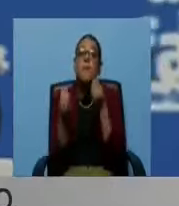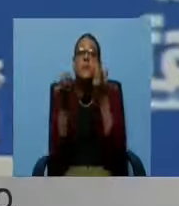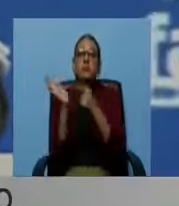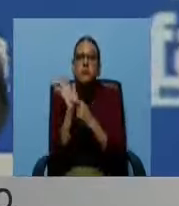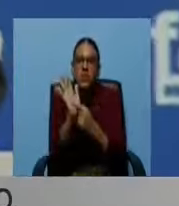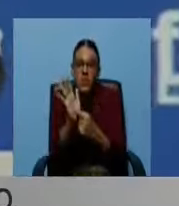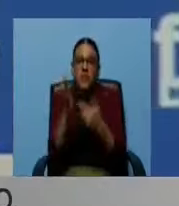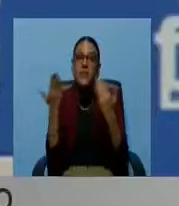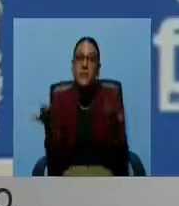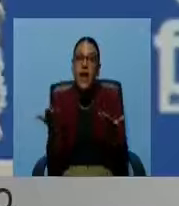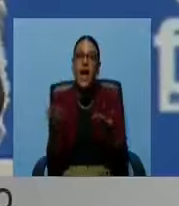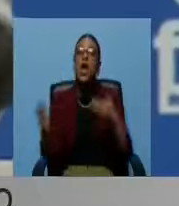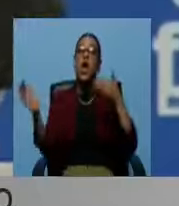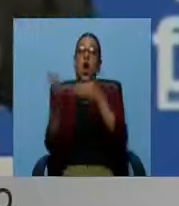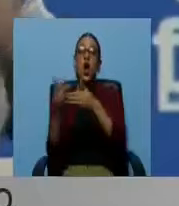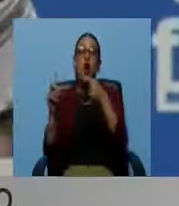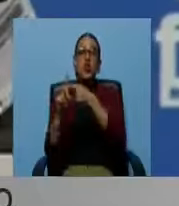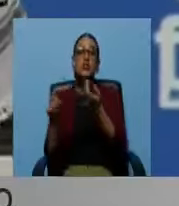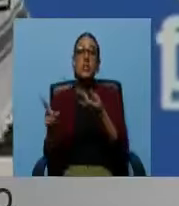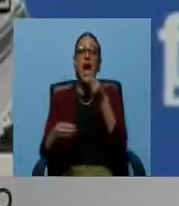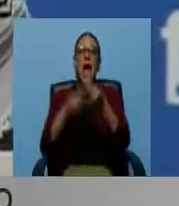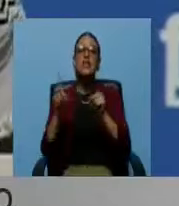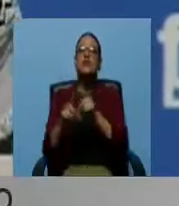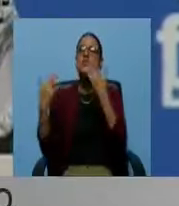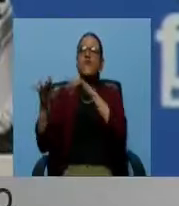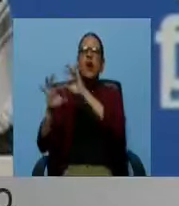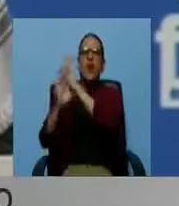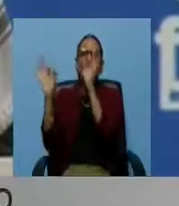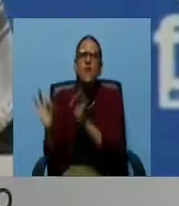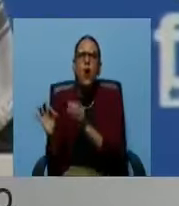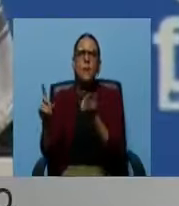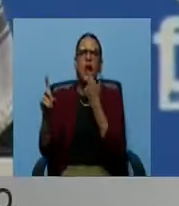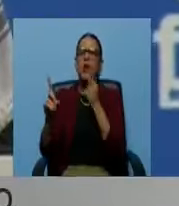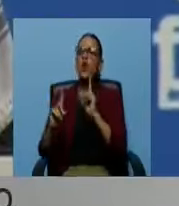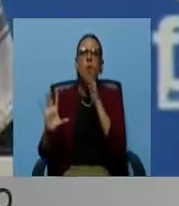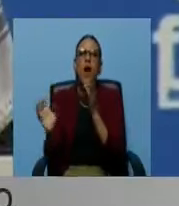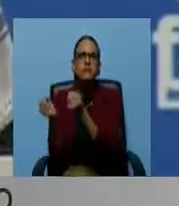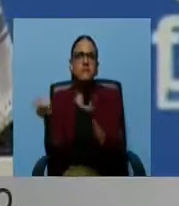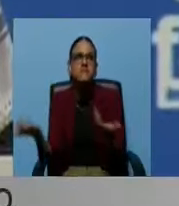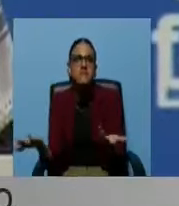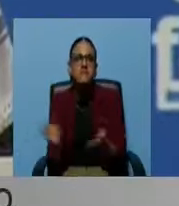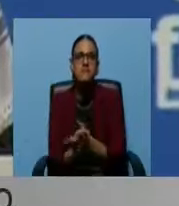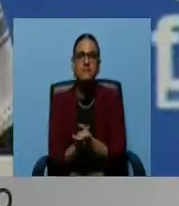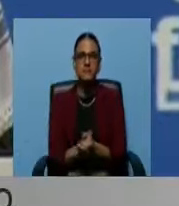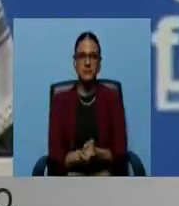utilizando contra Pedro Sánchez como si fuera un rojo incurable.